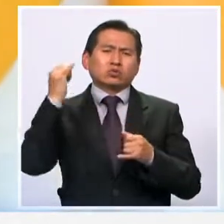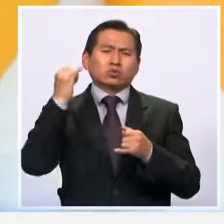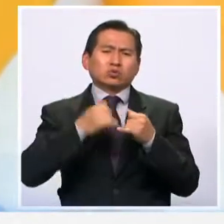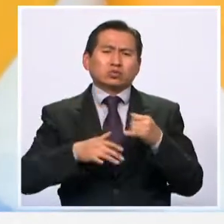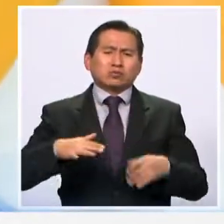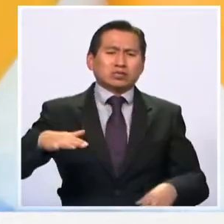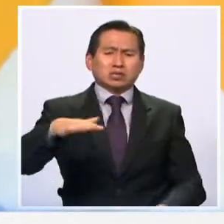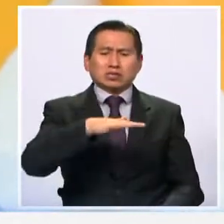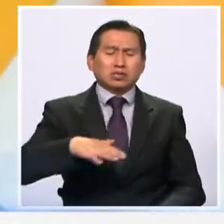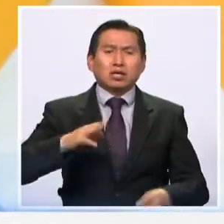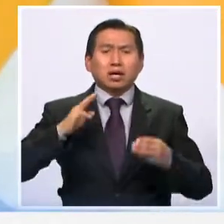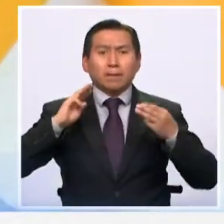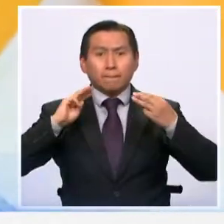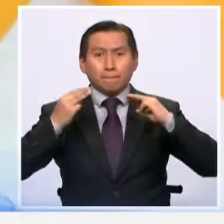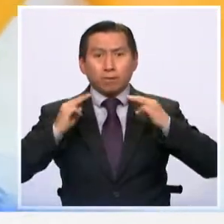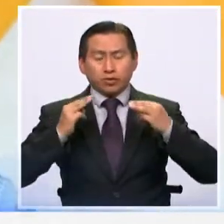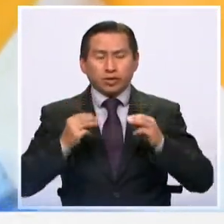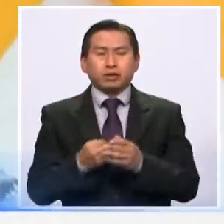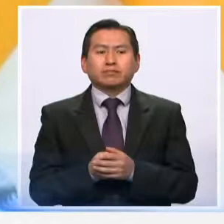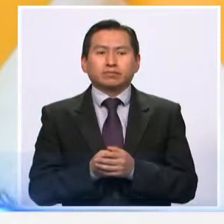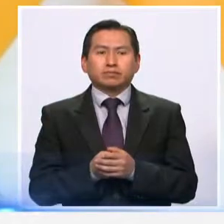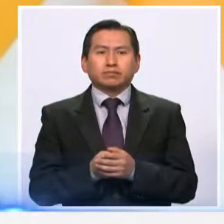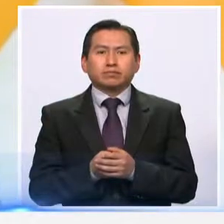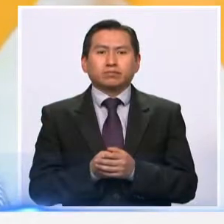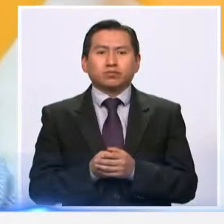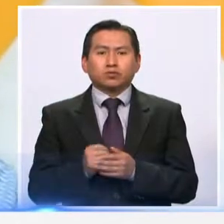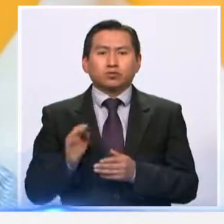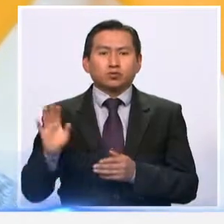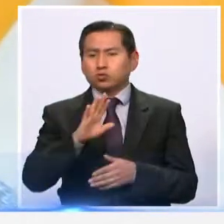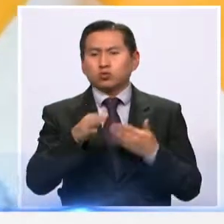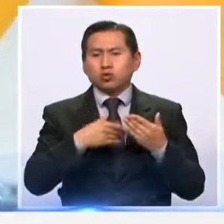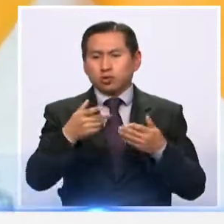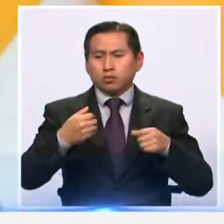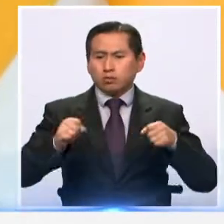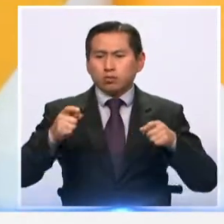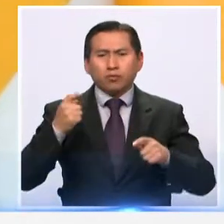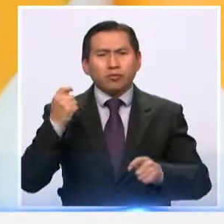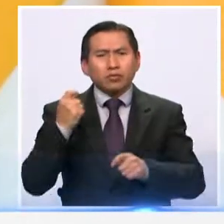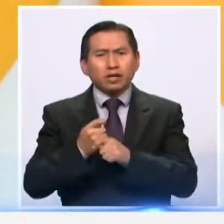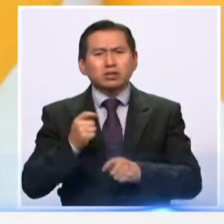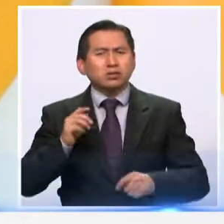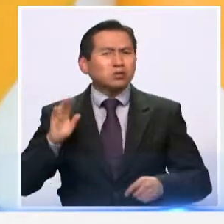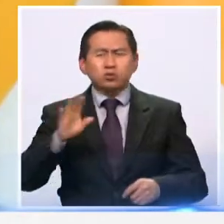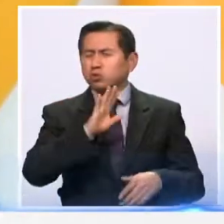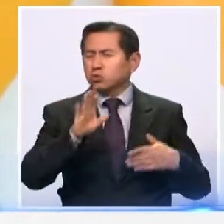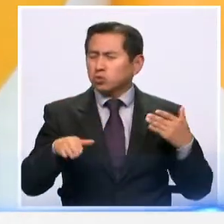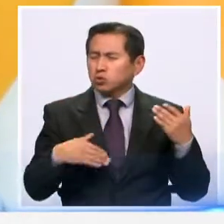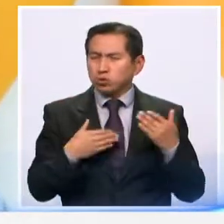Montero, a los mototaxistas, a todos,